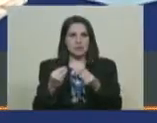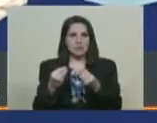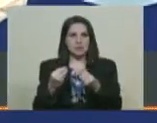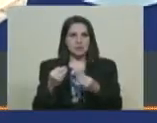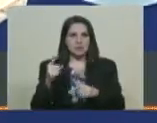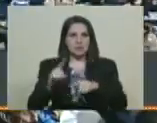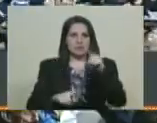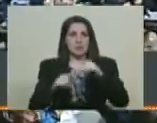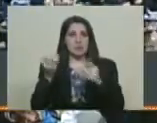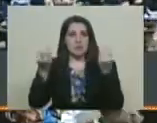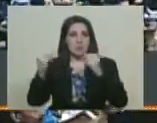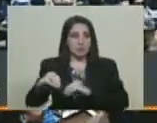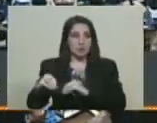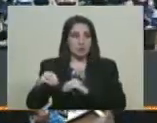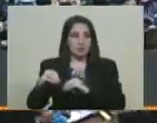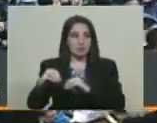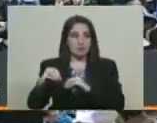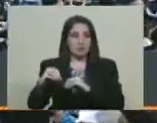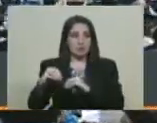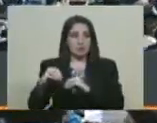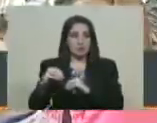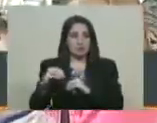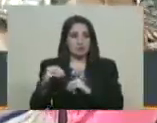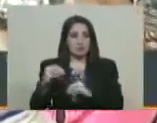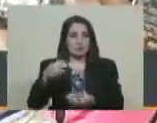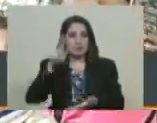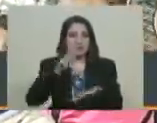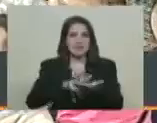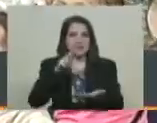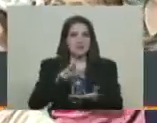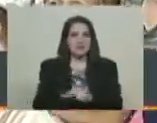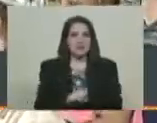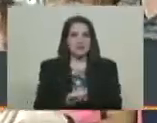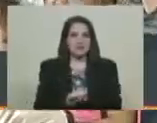¿Están de acuerdo? ¡Aprobado, pues!